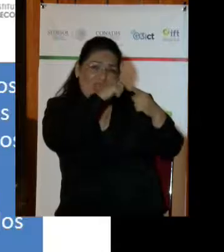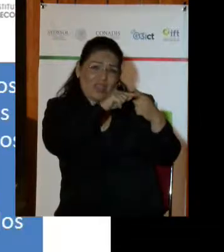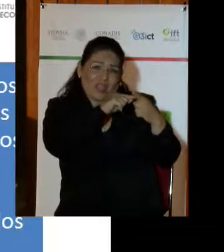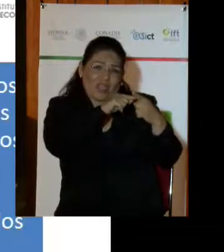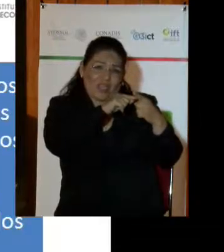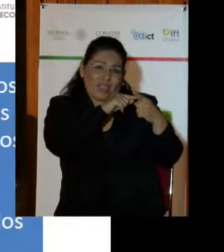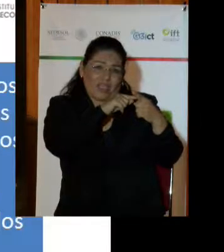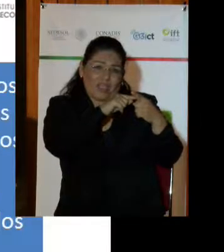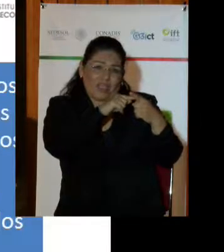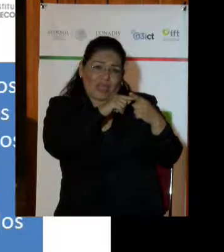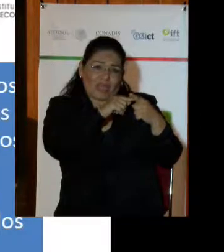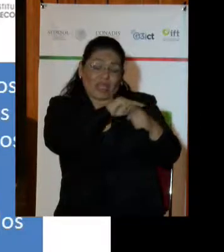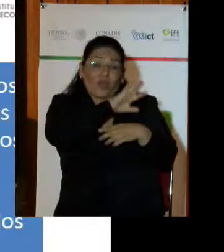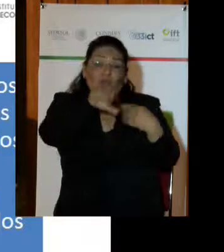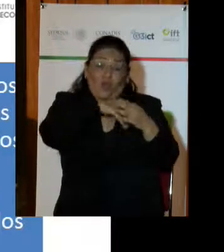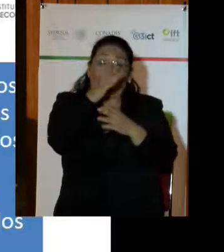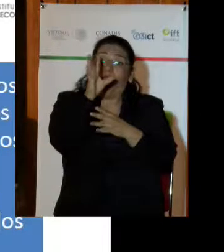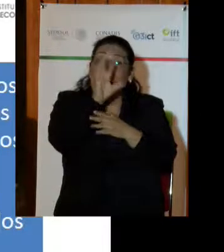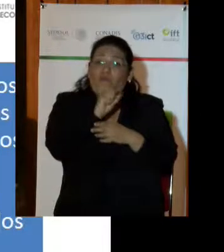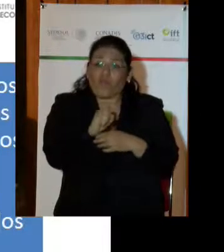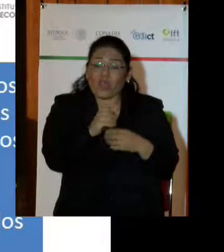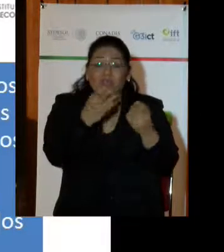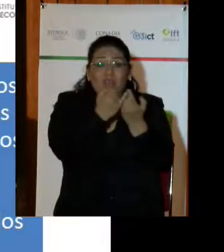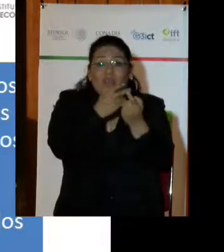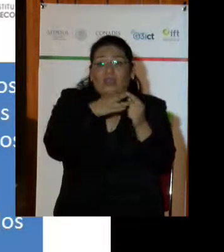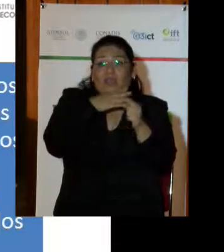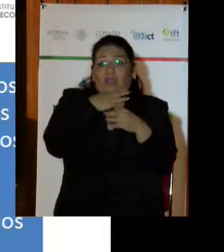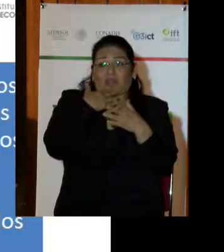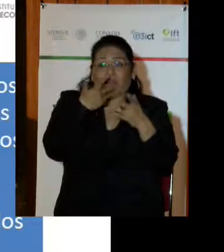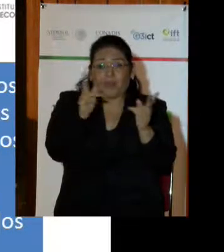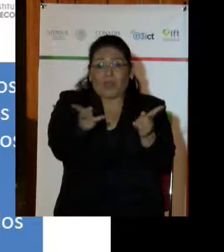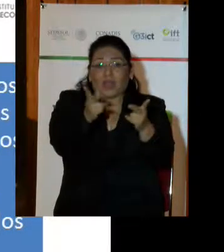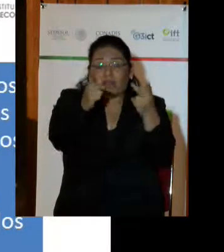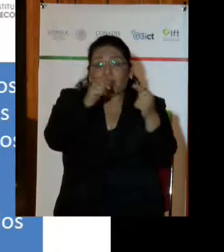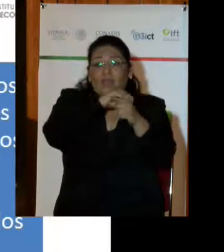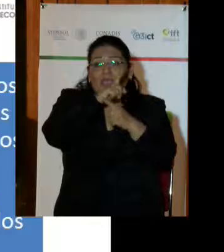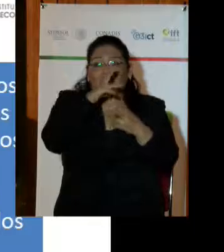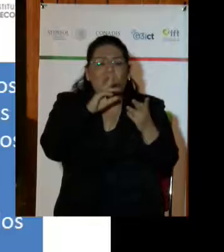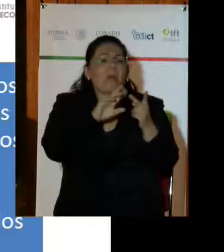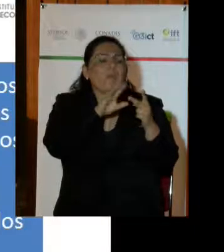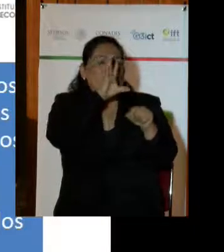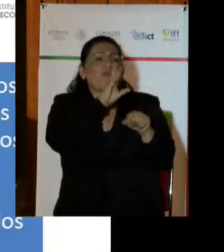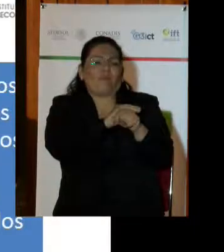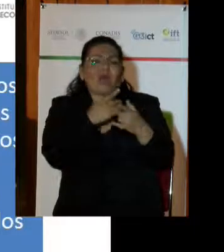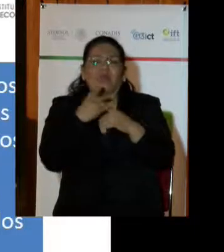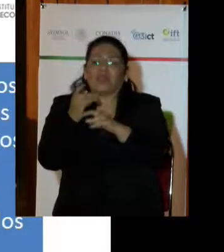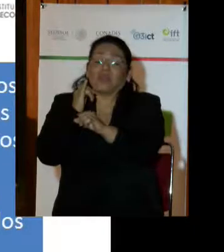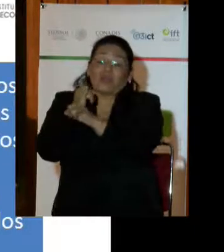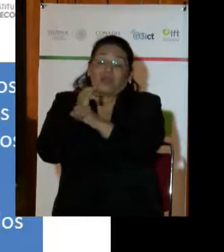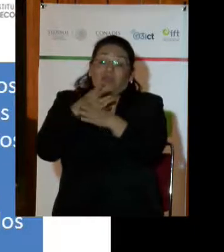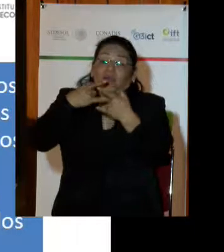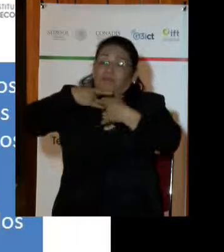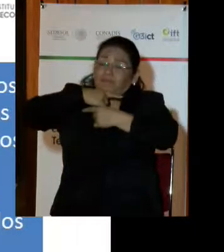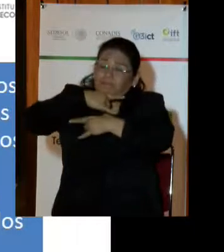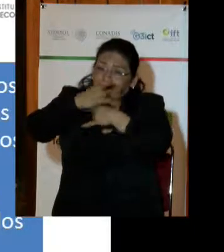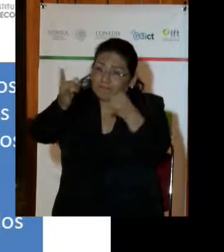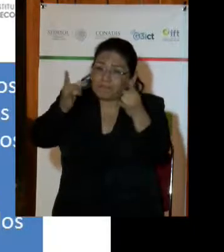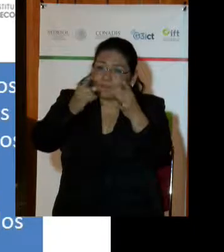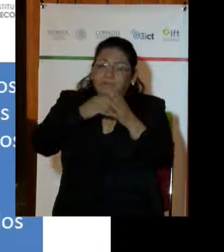aspectos que deben incluir en su oferta comercial, aspectos que deben de estar disponibles en sus portales y